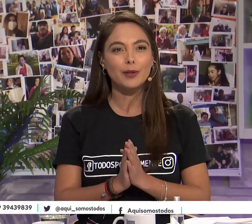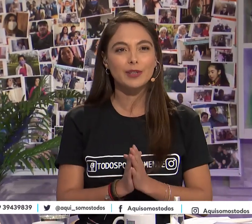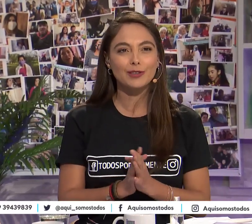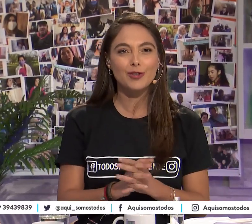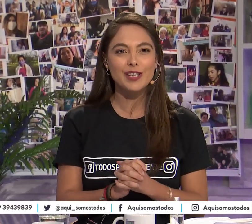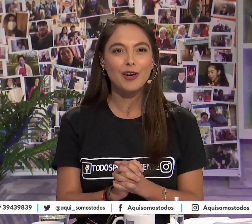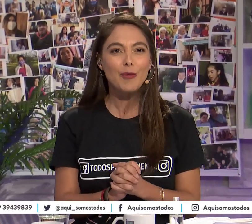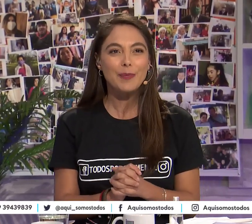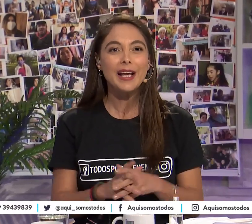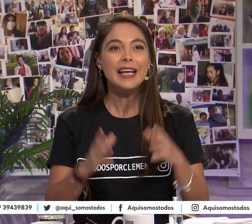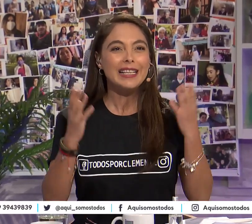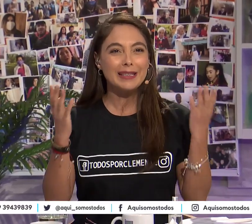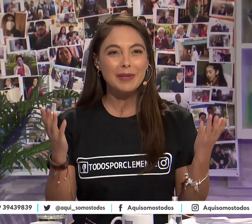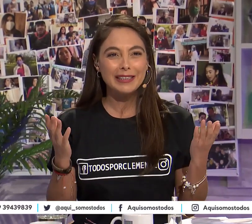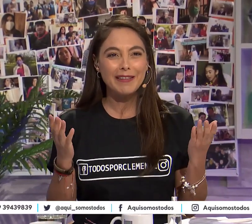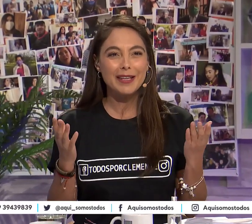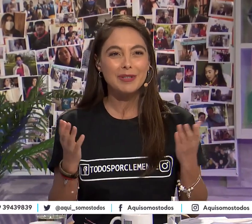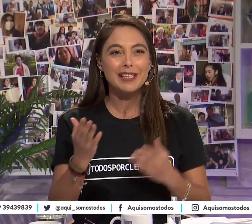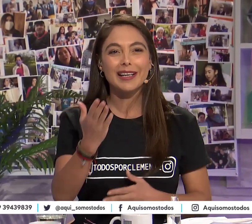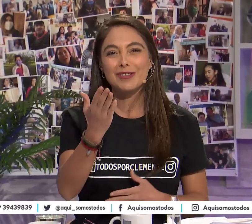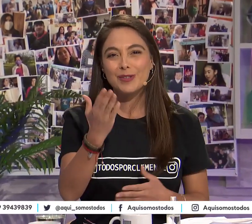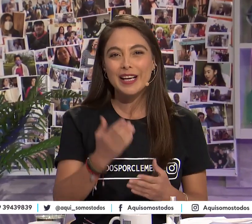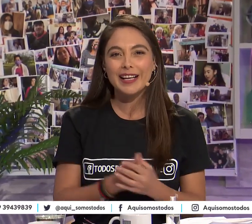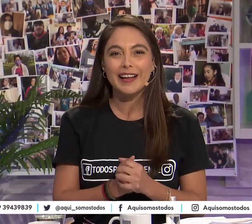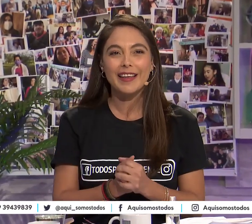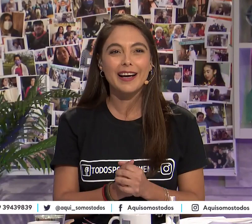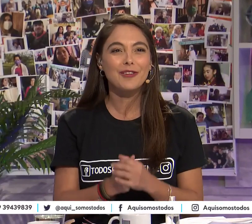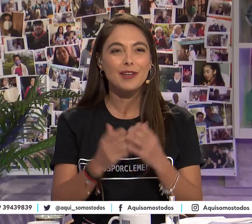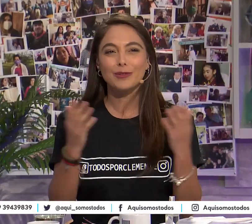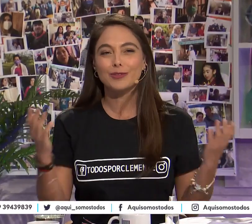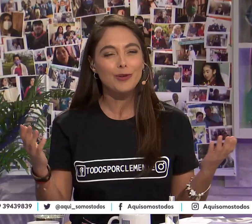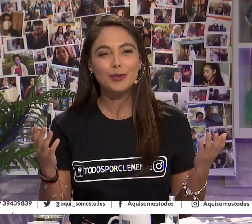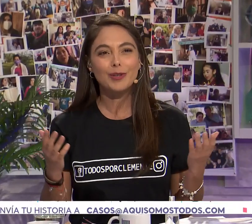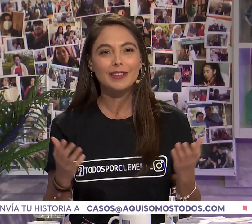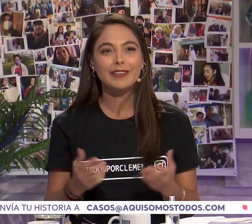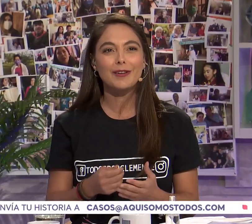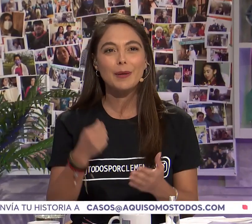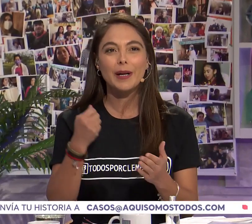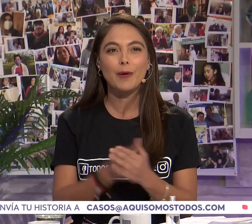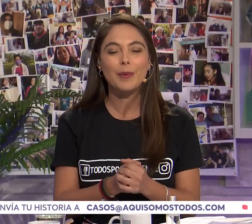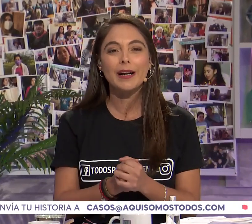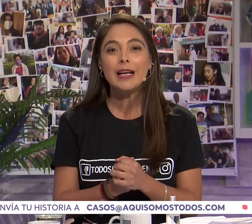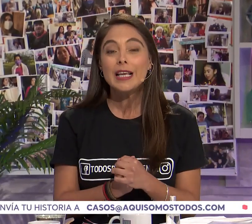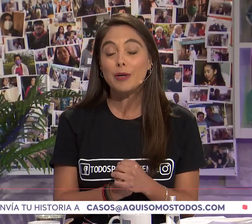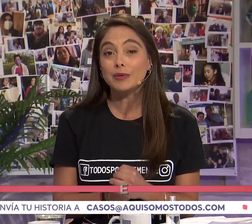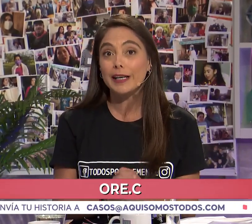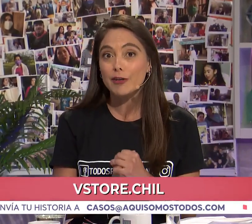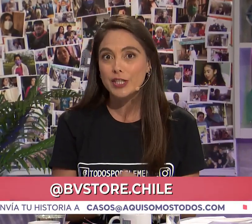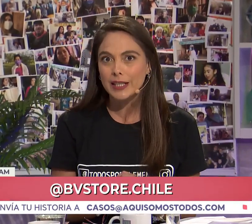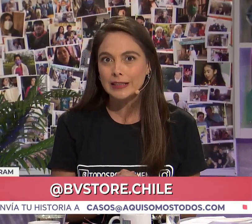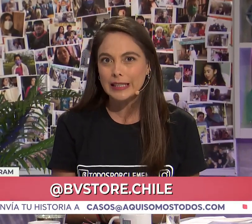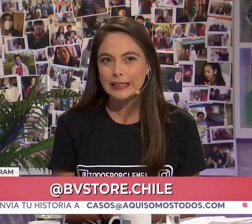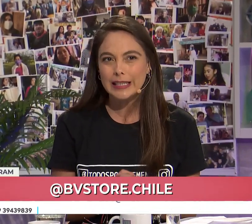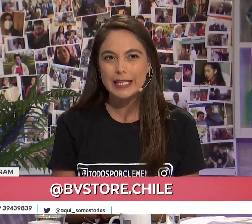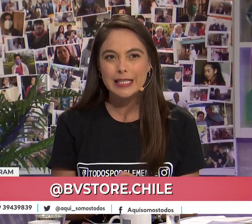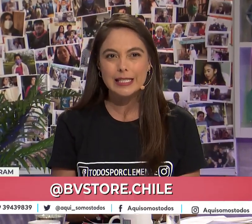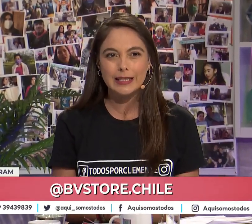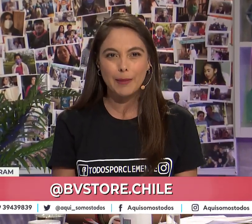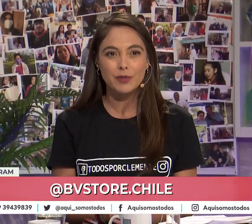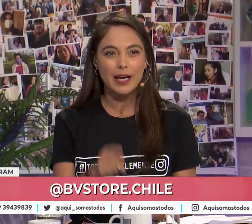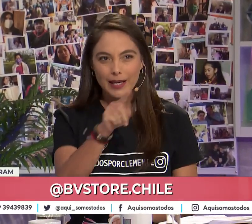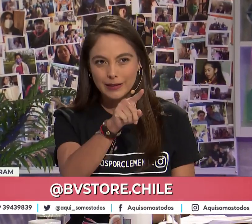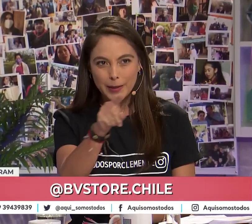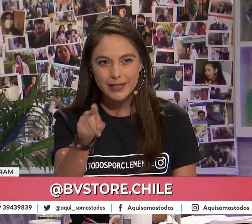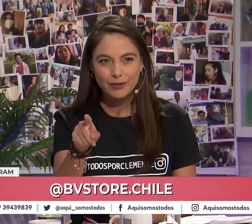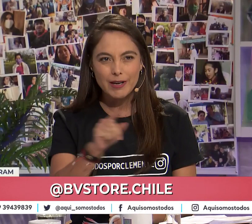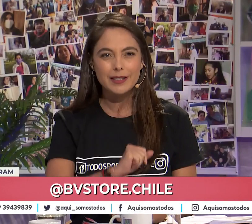@belargabecortastore.chile, para que usted entonces compre, y también a través de nuestras redes sociales, la de Jairo y en todos nuestros activadores, para comprar y juntar los 100 kits que